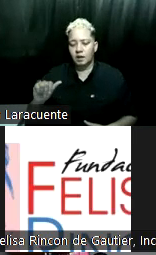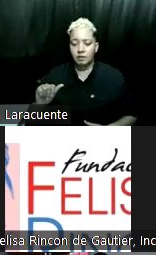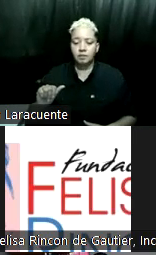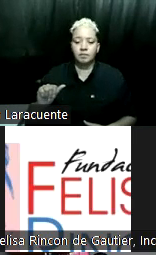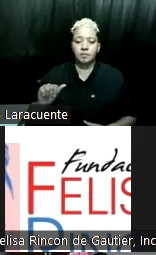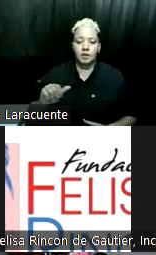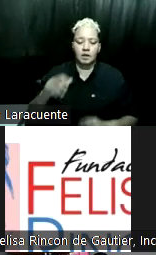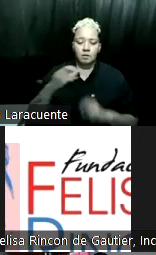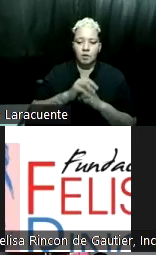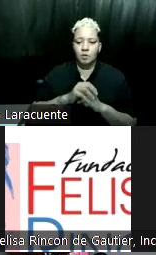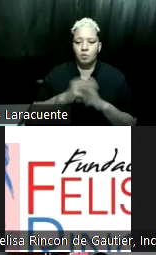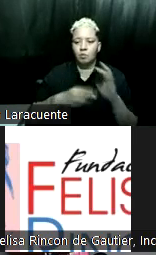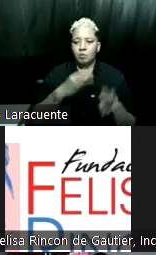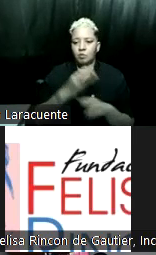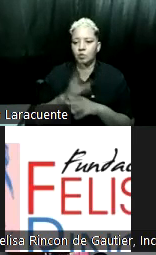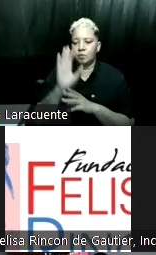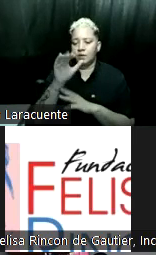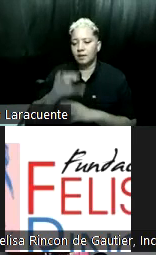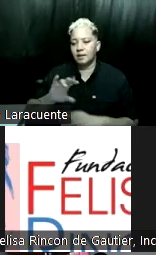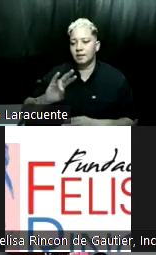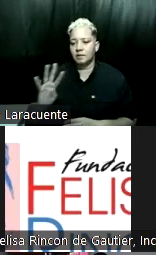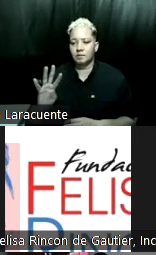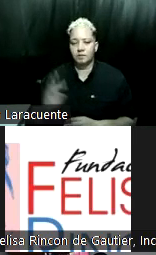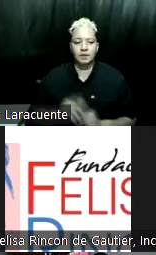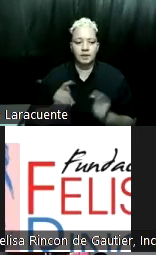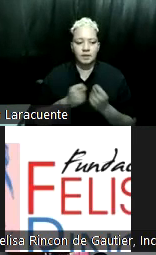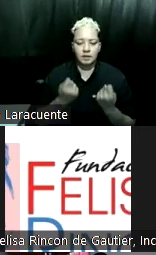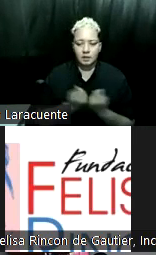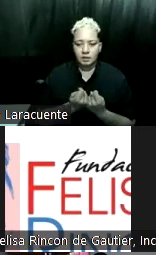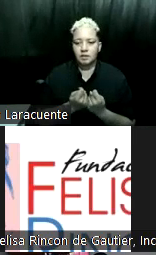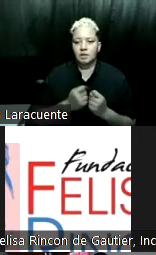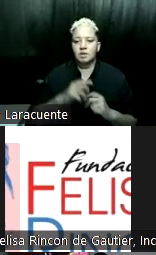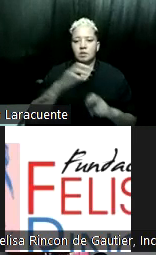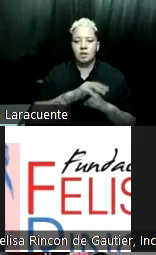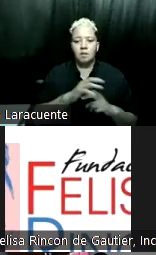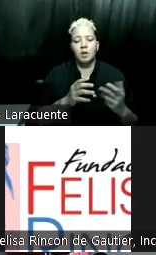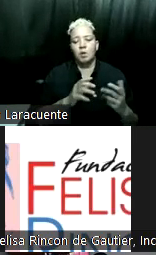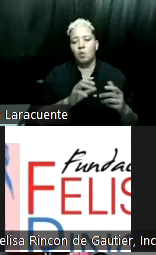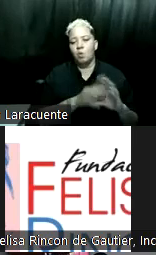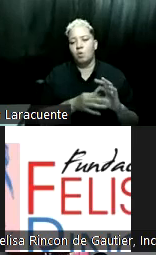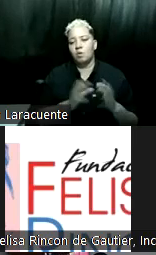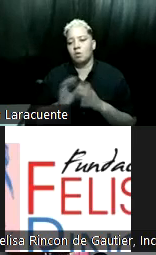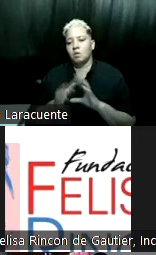74. Este equipo fue campeón olímpico en